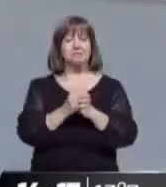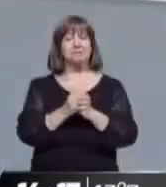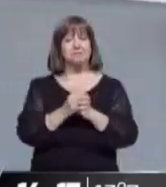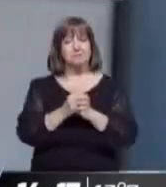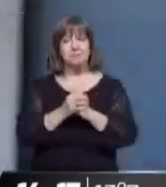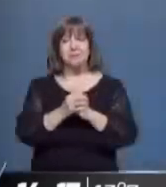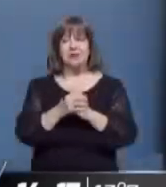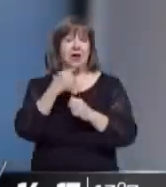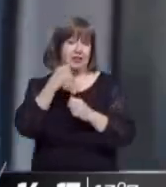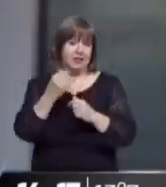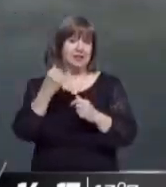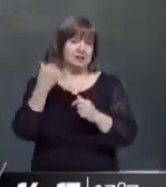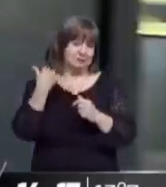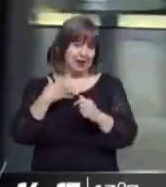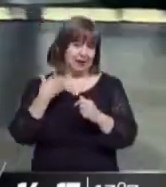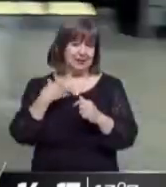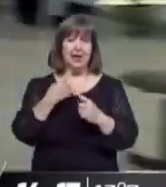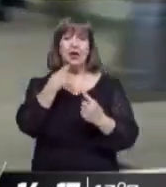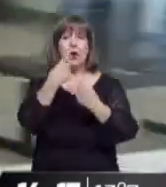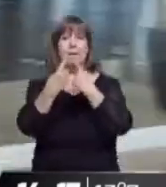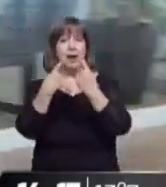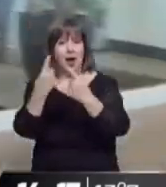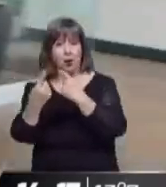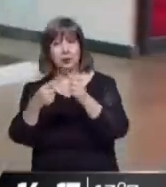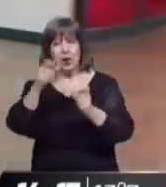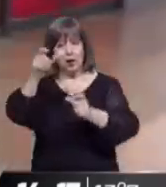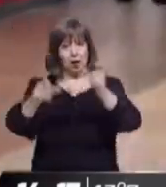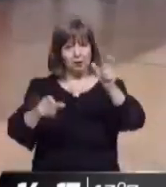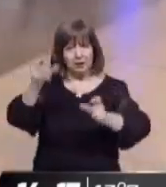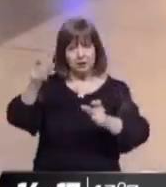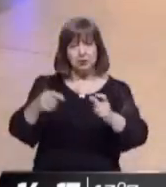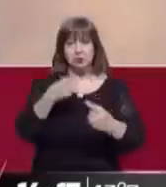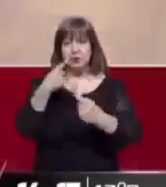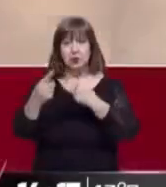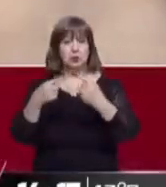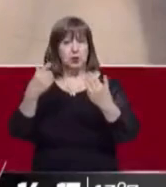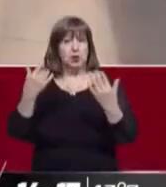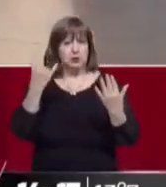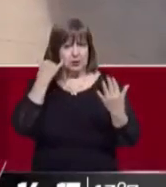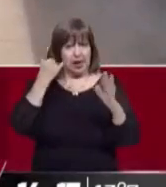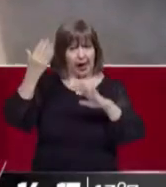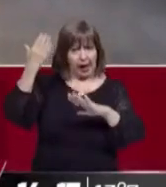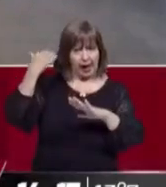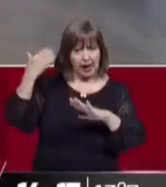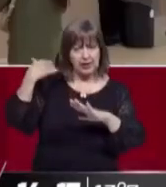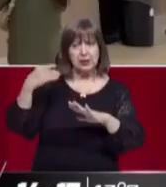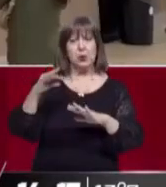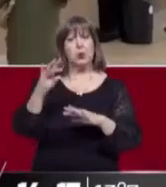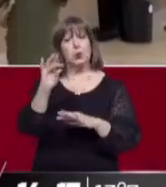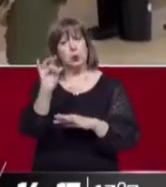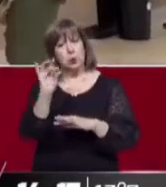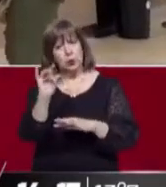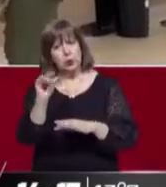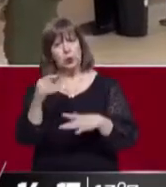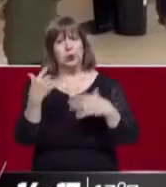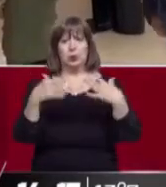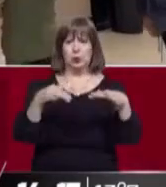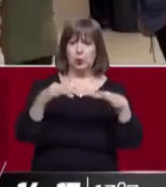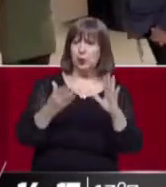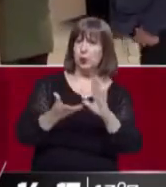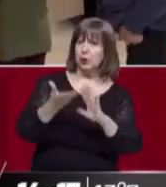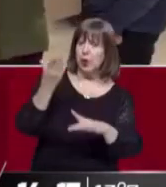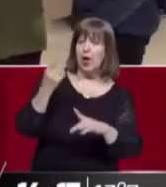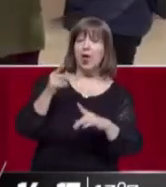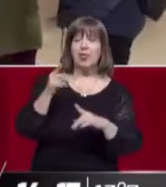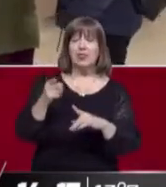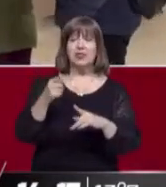esto que cuando entrevistamos a la gente, lo que nos decía la gente es que más allá de que es muy difícil poder pagar esto, también